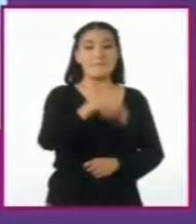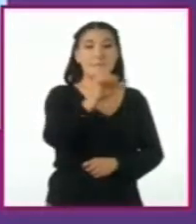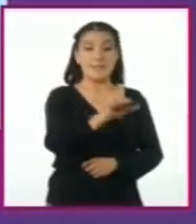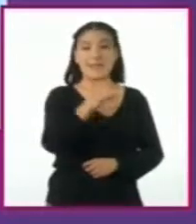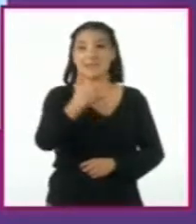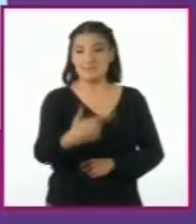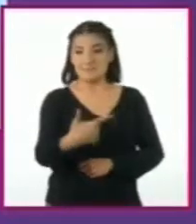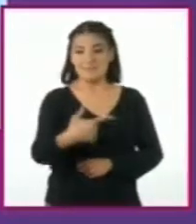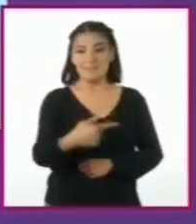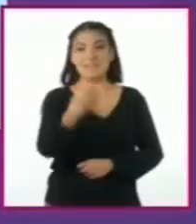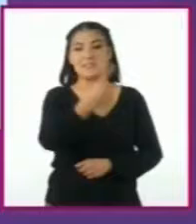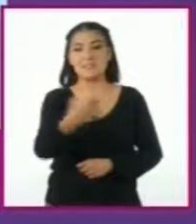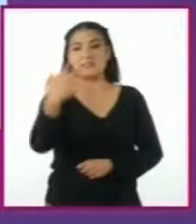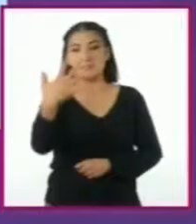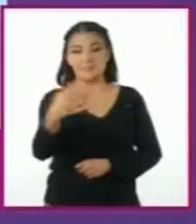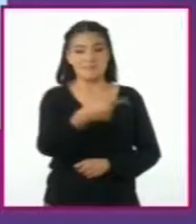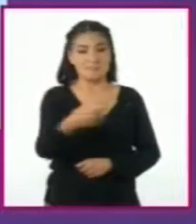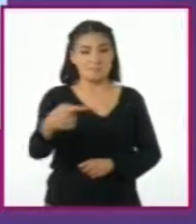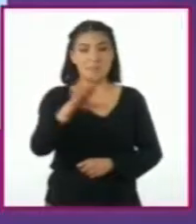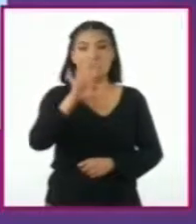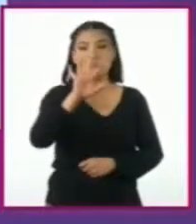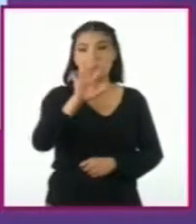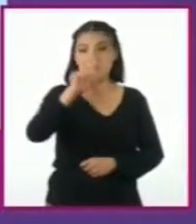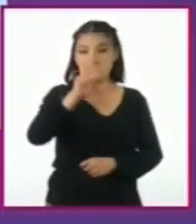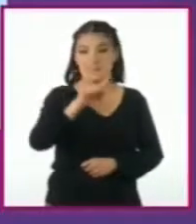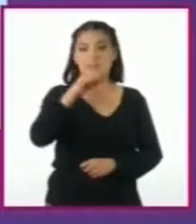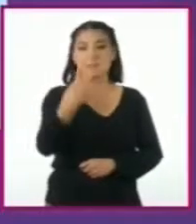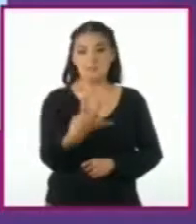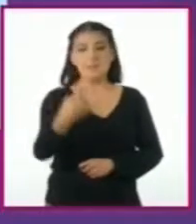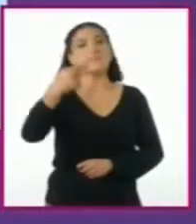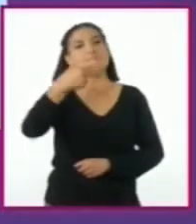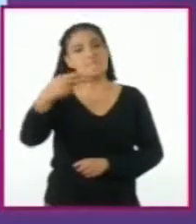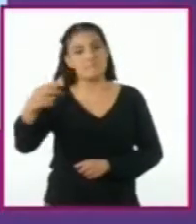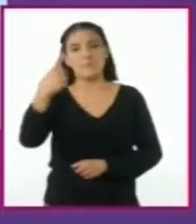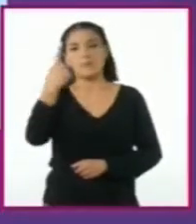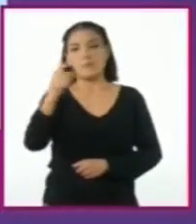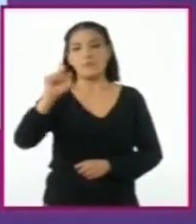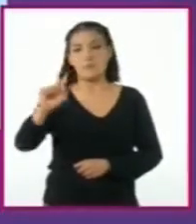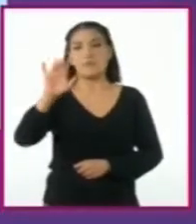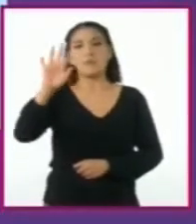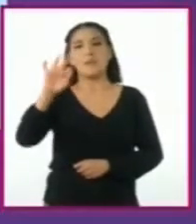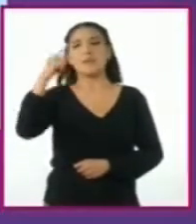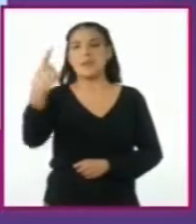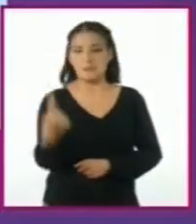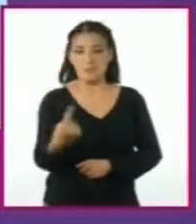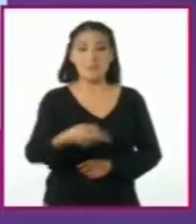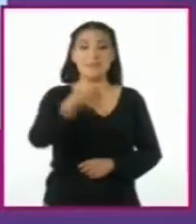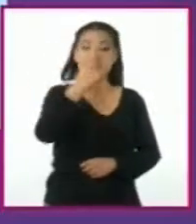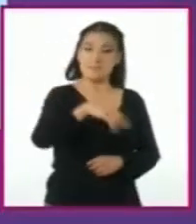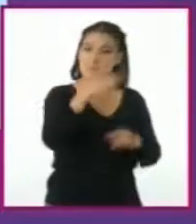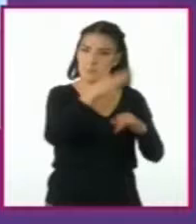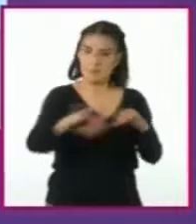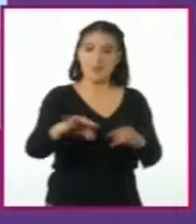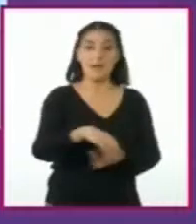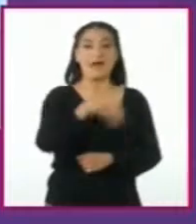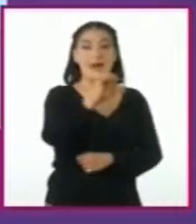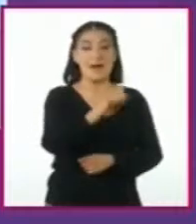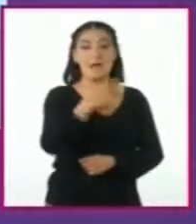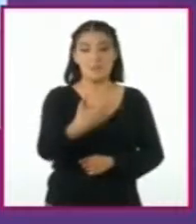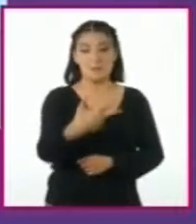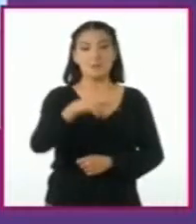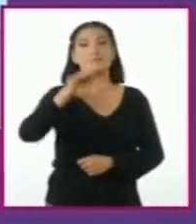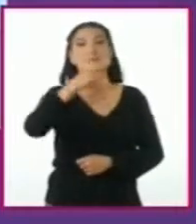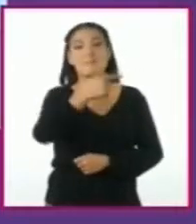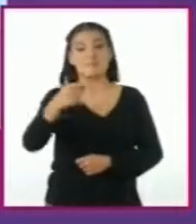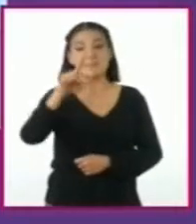A7, 105 entre 74 igual a 1.41. Y por último, A8,